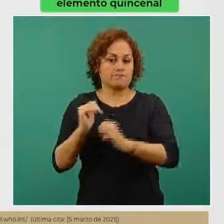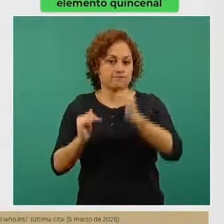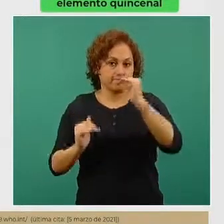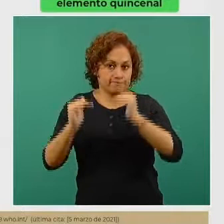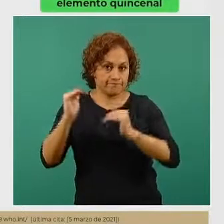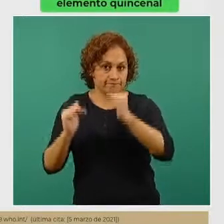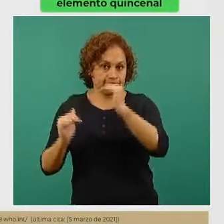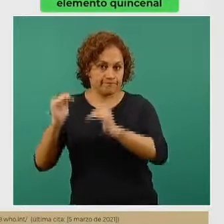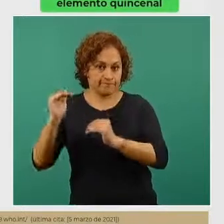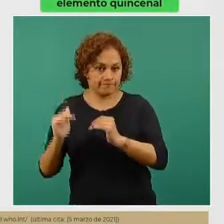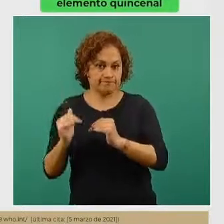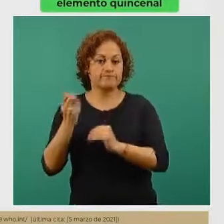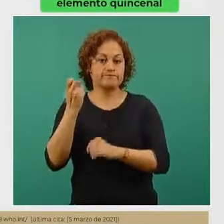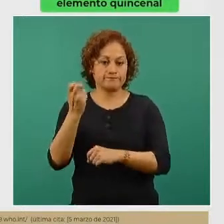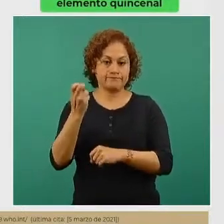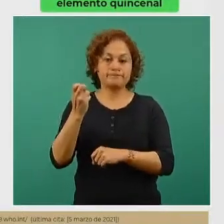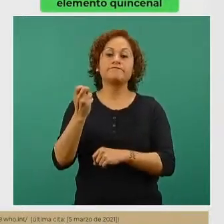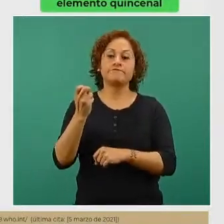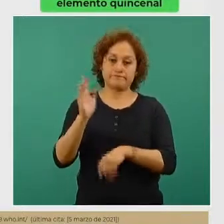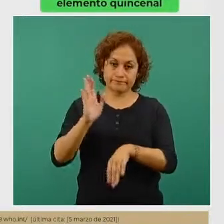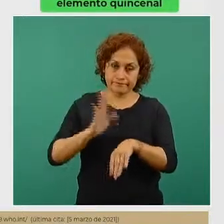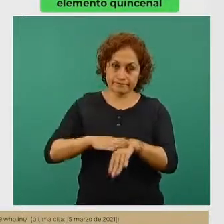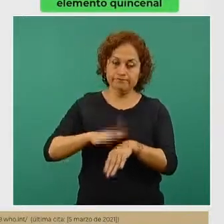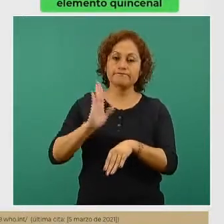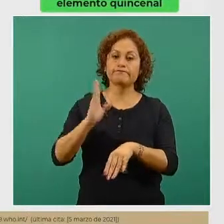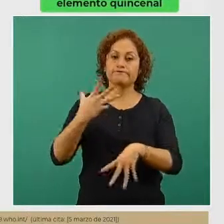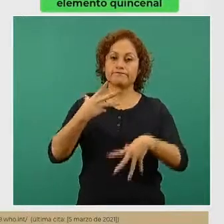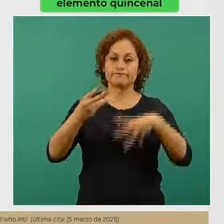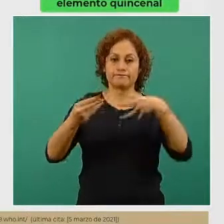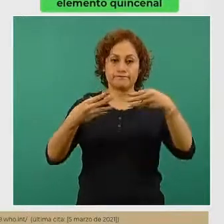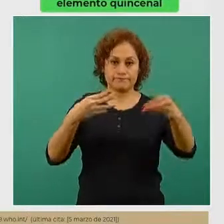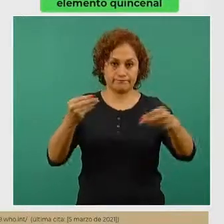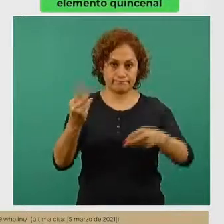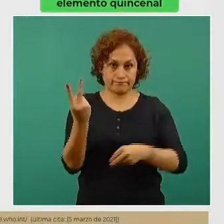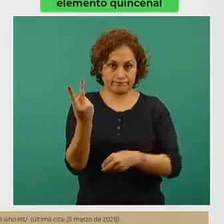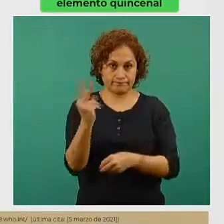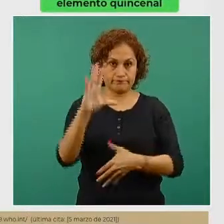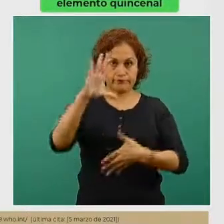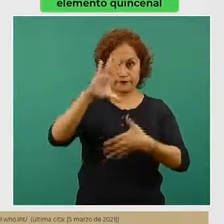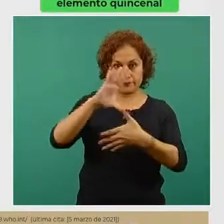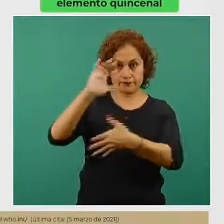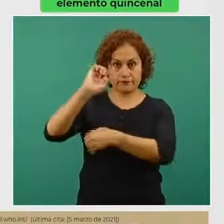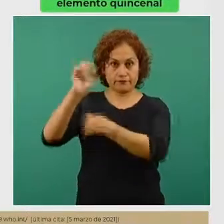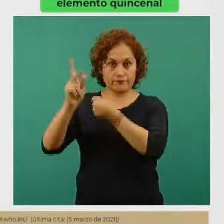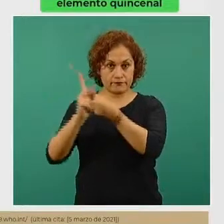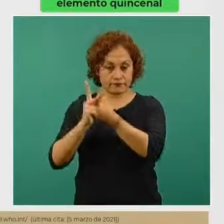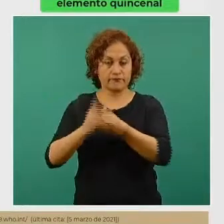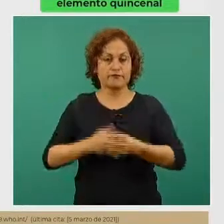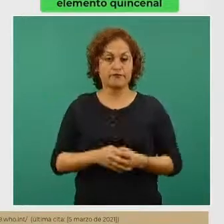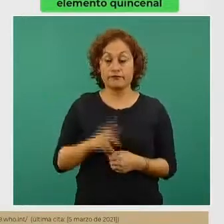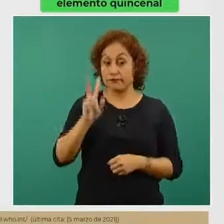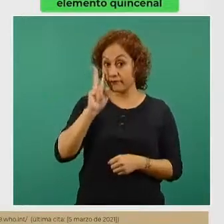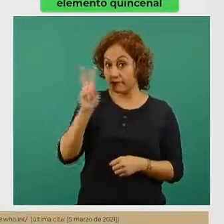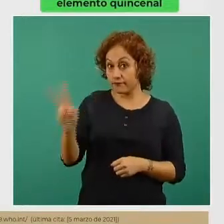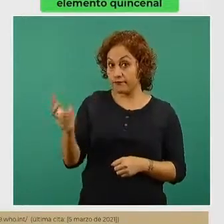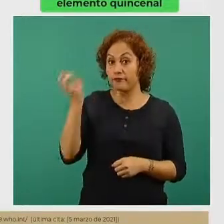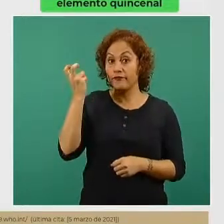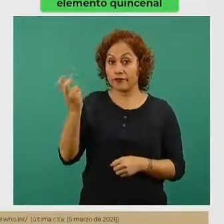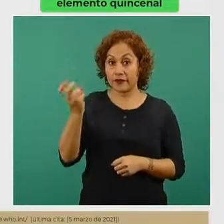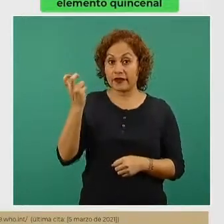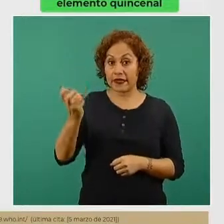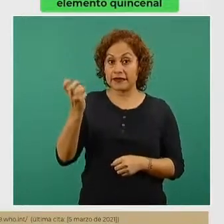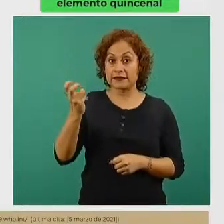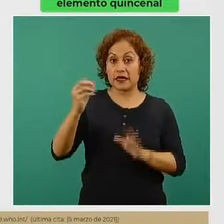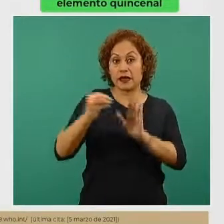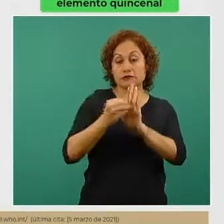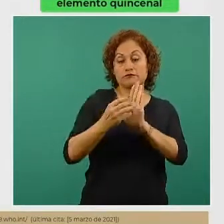han estado presentando la mayor cantidad de epidemia activa, recordando que lo que vemos en estas gráficas son los casos confirmados